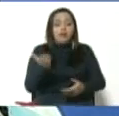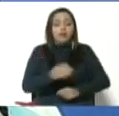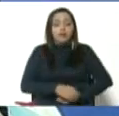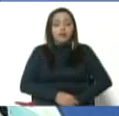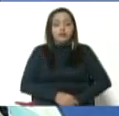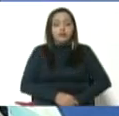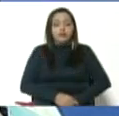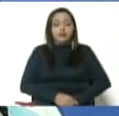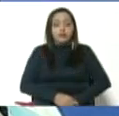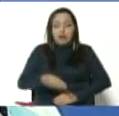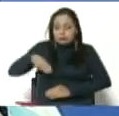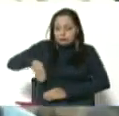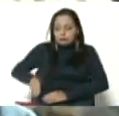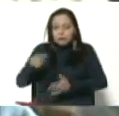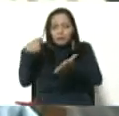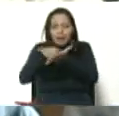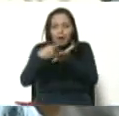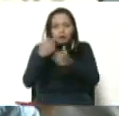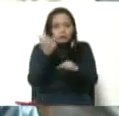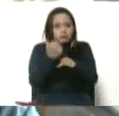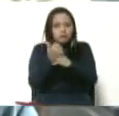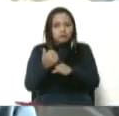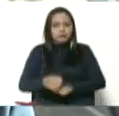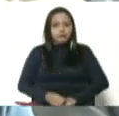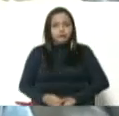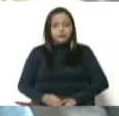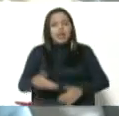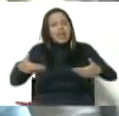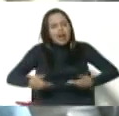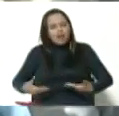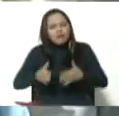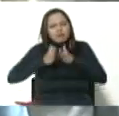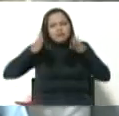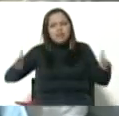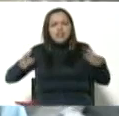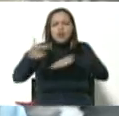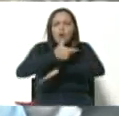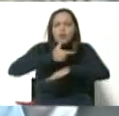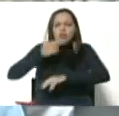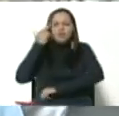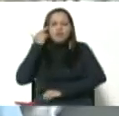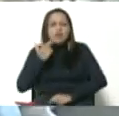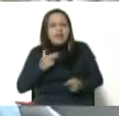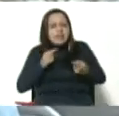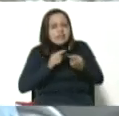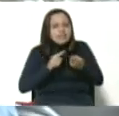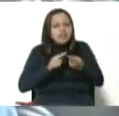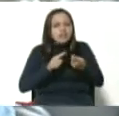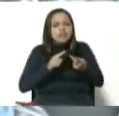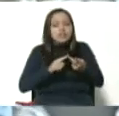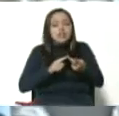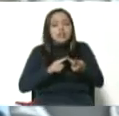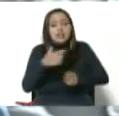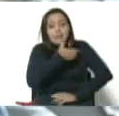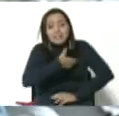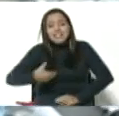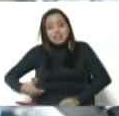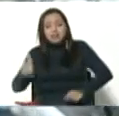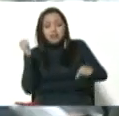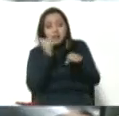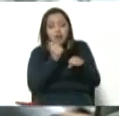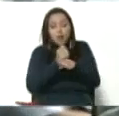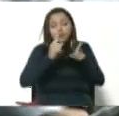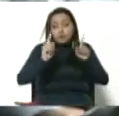trabajadores. Así como hay un esfuerzo tremendo por parte del gobierno bolivariano, por parte del gobierno del presidente trabajador